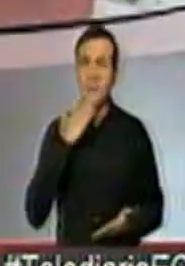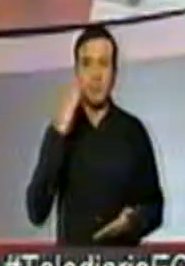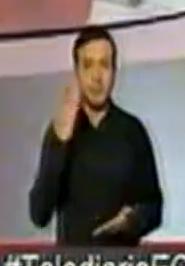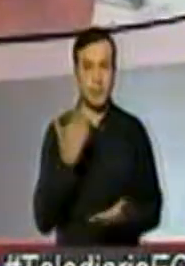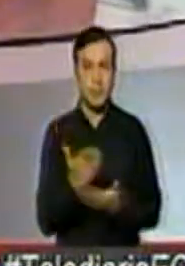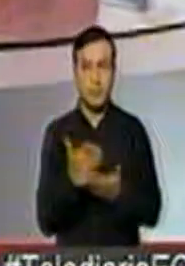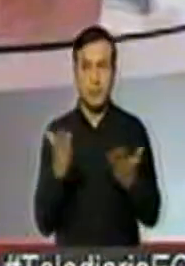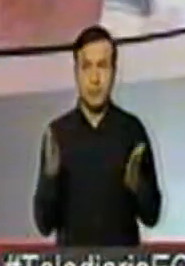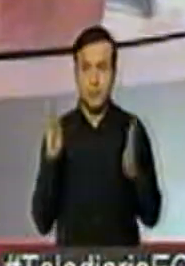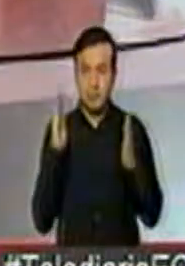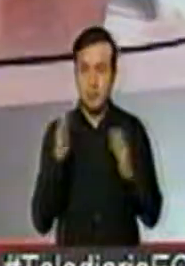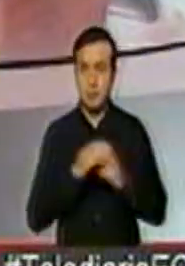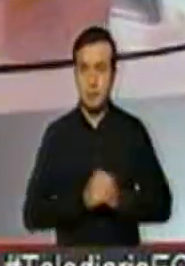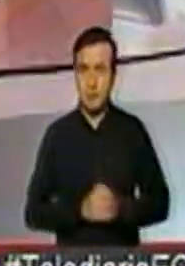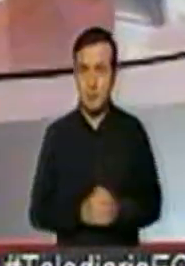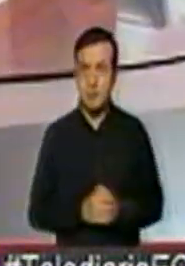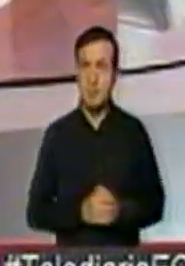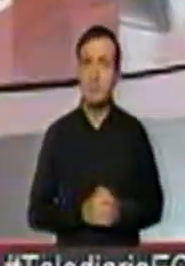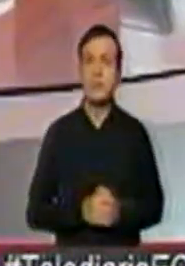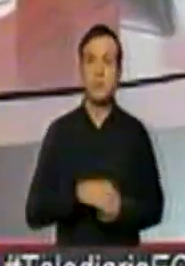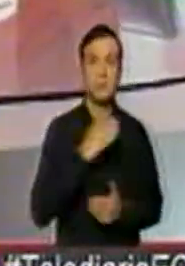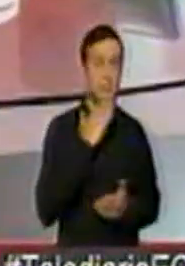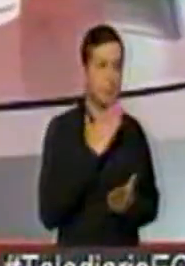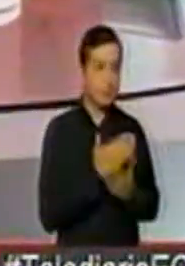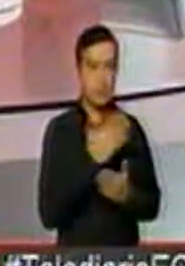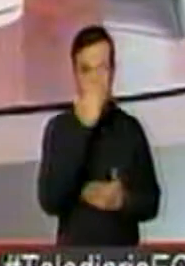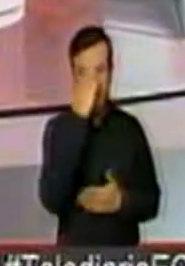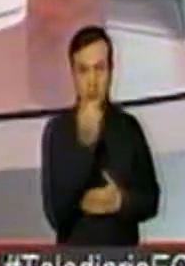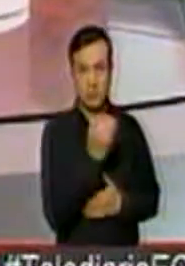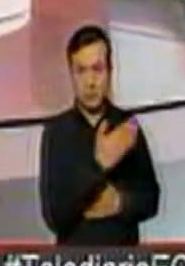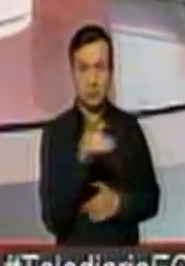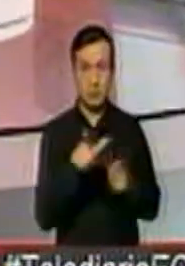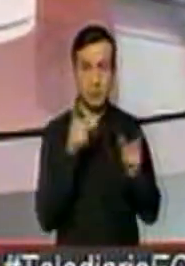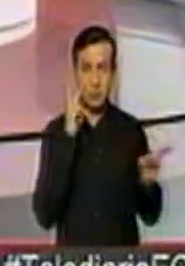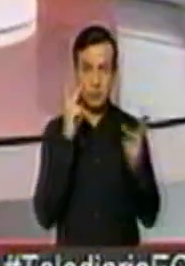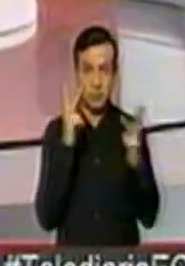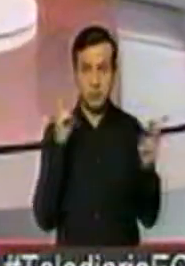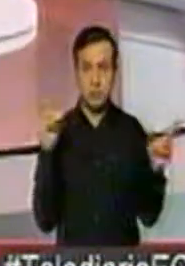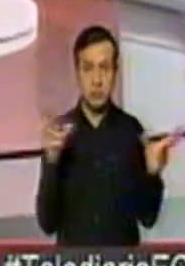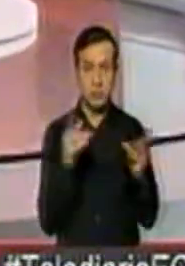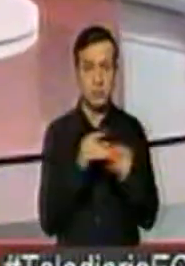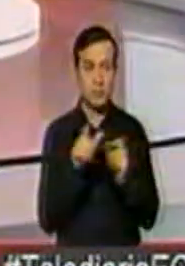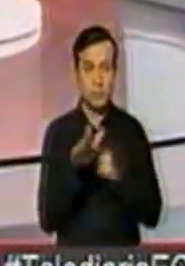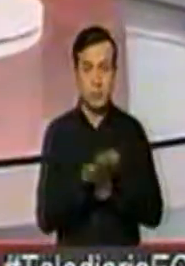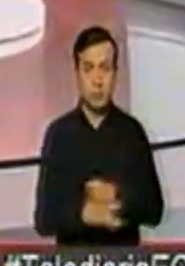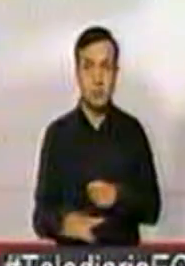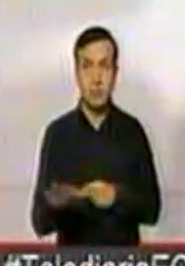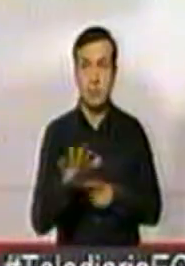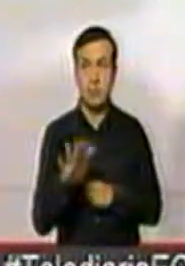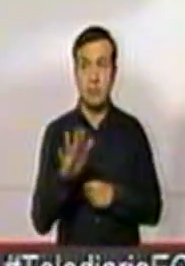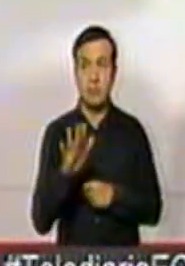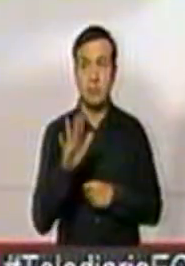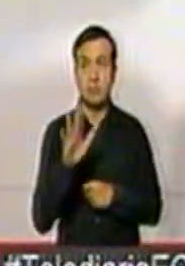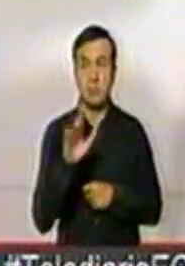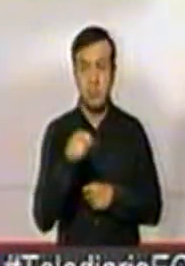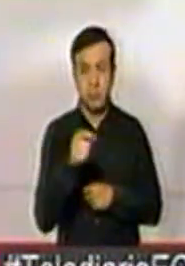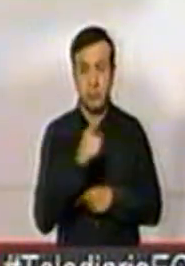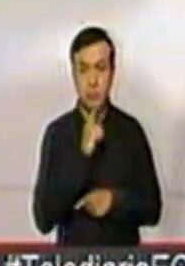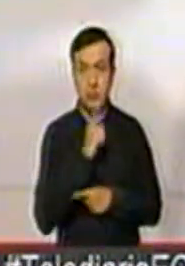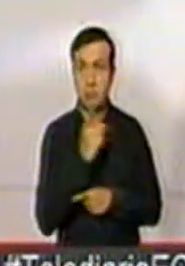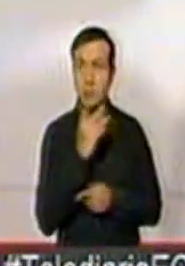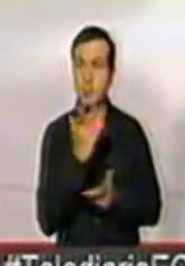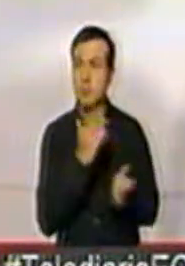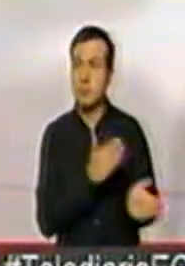por acompañarnos en esta mañana. Gracias, Sofía. Muy buenos días a quienes nos ven, nos escuchan por ese importante canal de